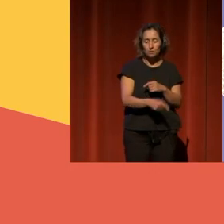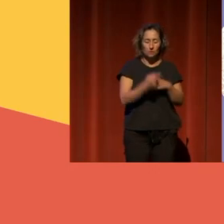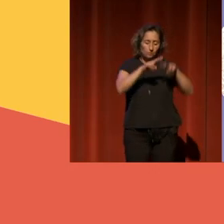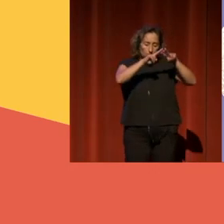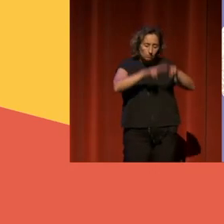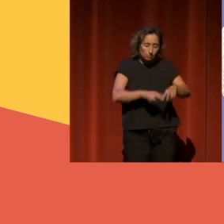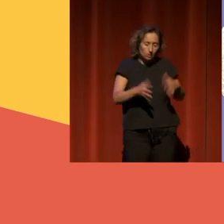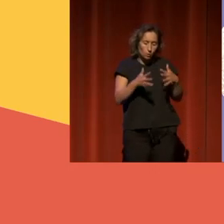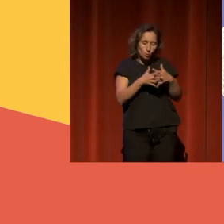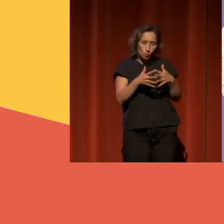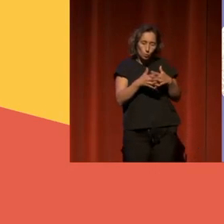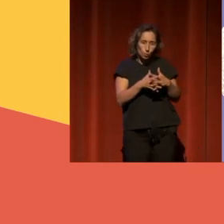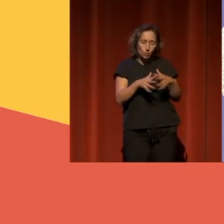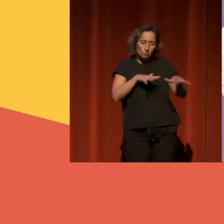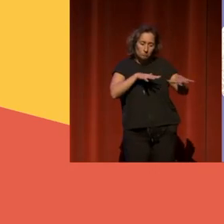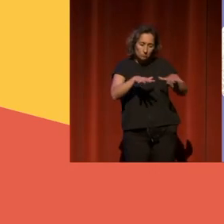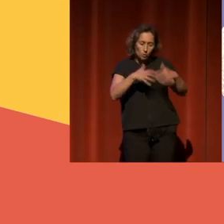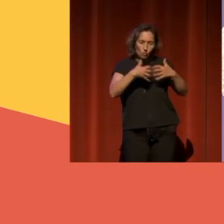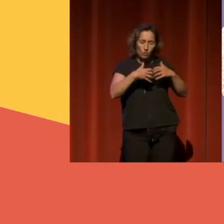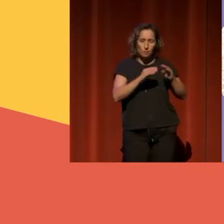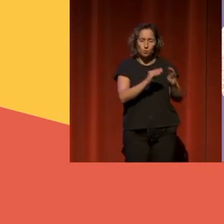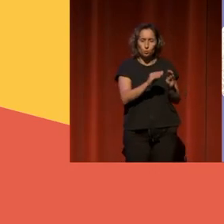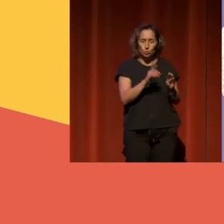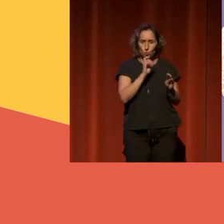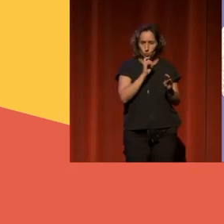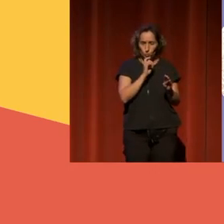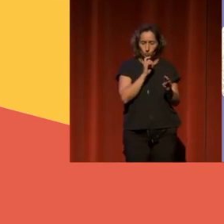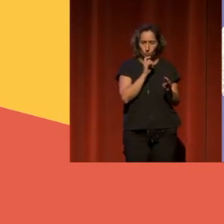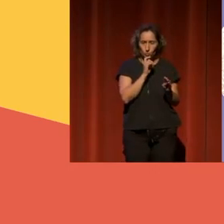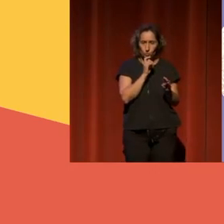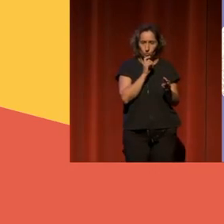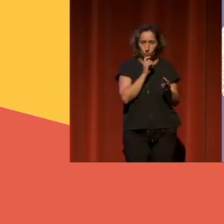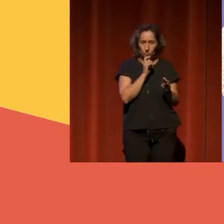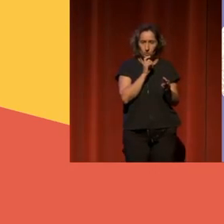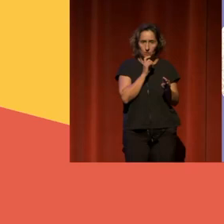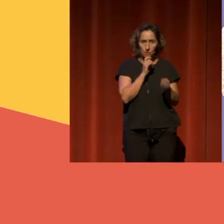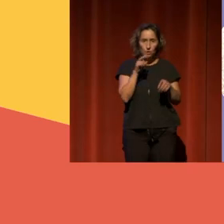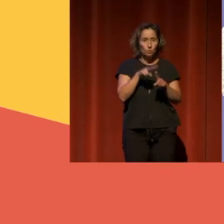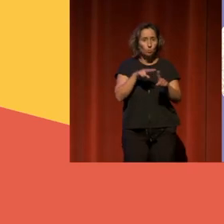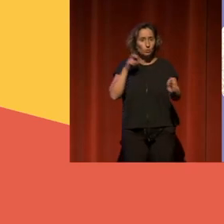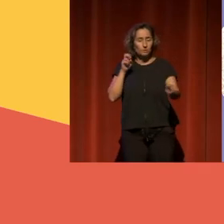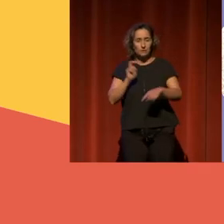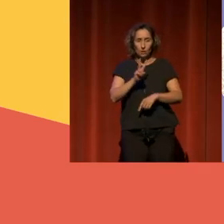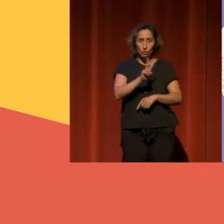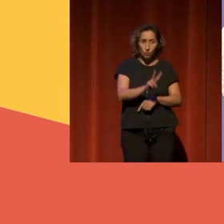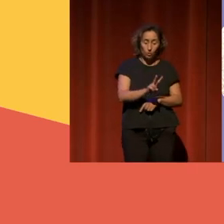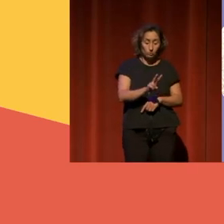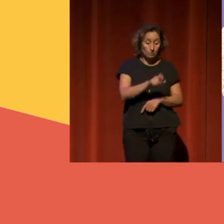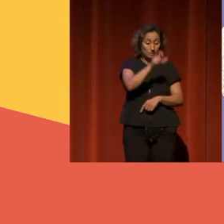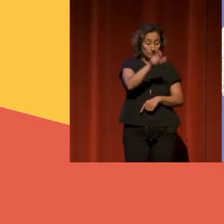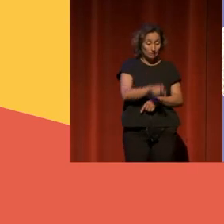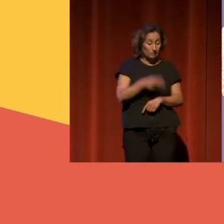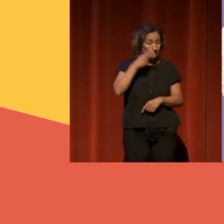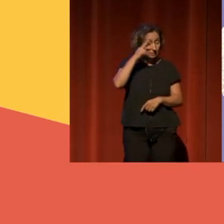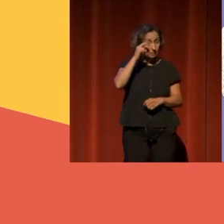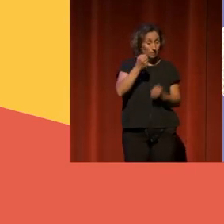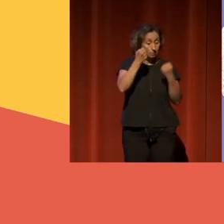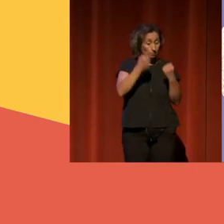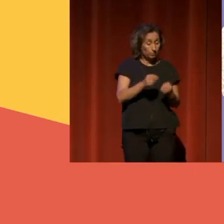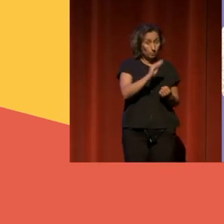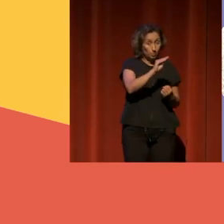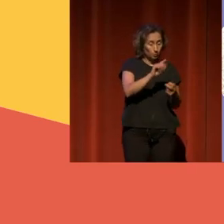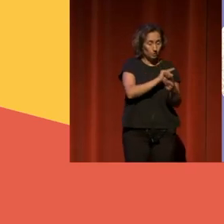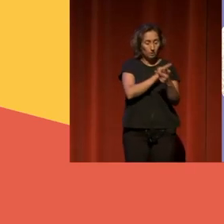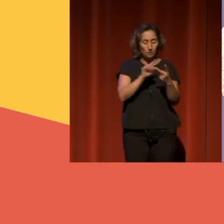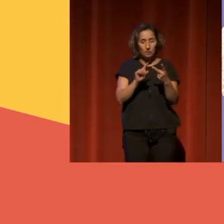la estructura, las dinámicas de funcionamiento, atendiendo a dos perspectivas. Por un lado, las personas expertas a las que les hemos preguntado y,